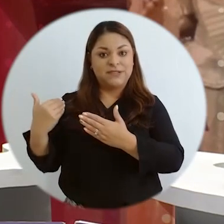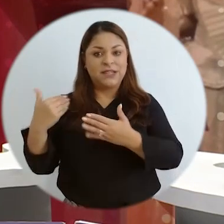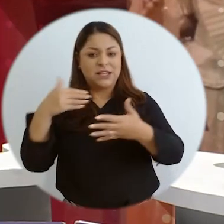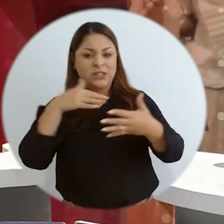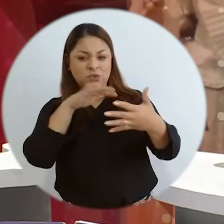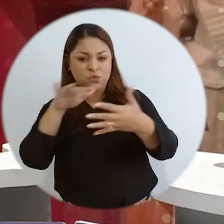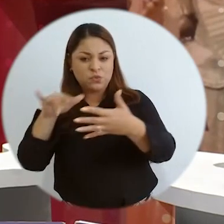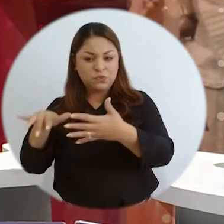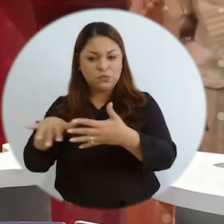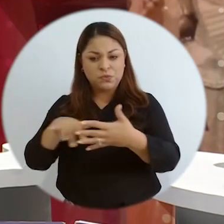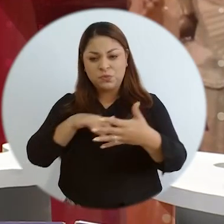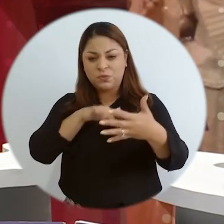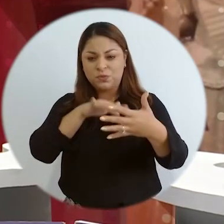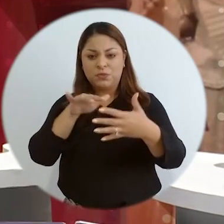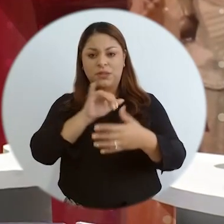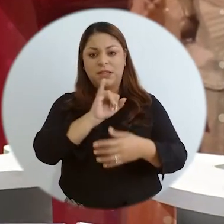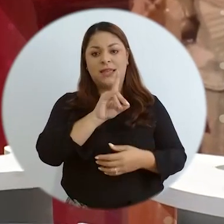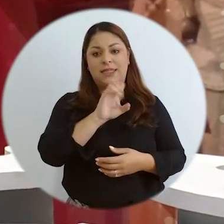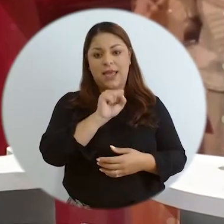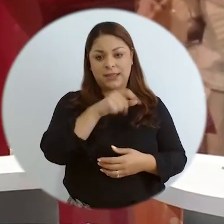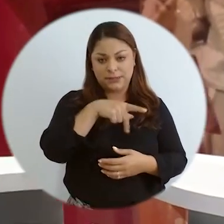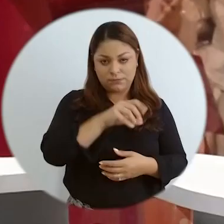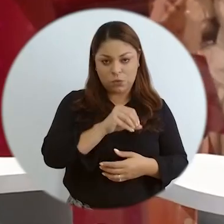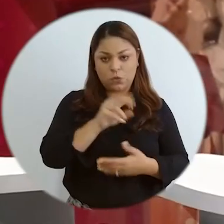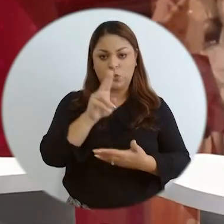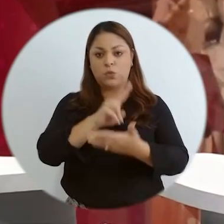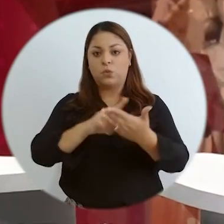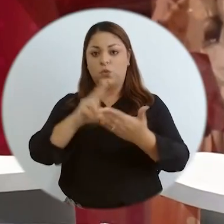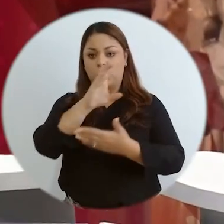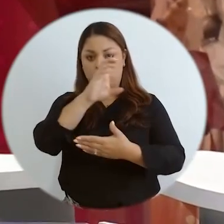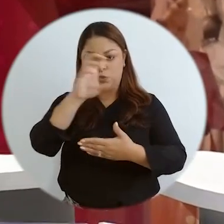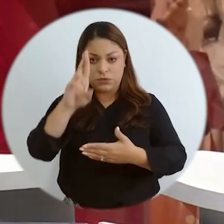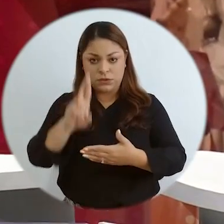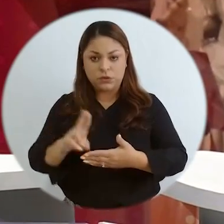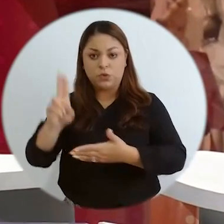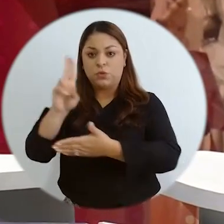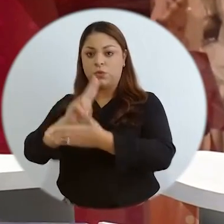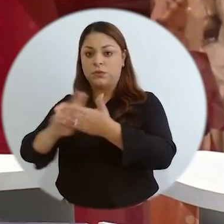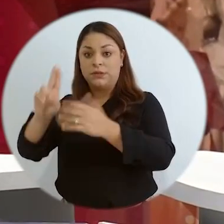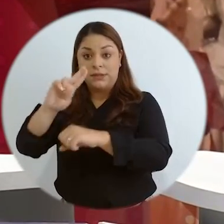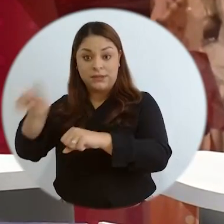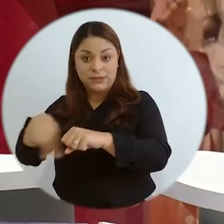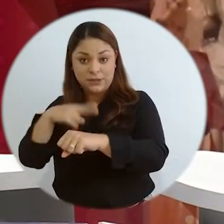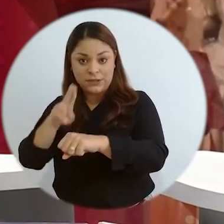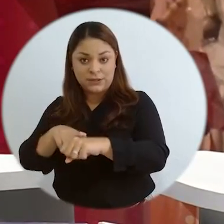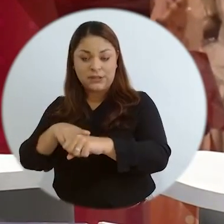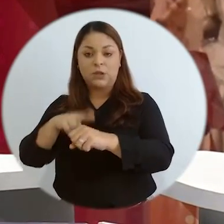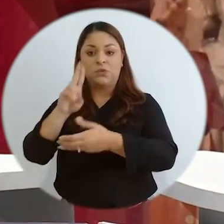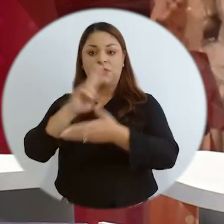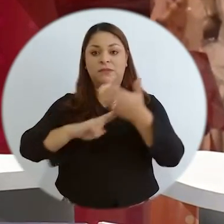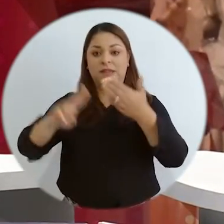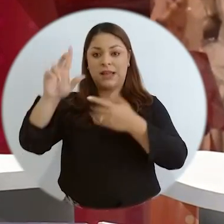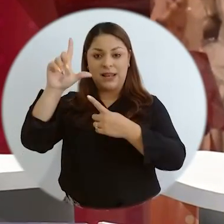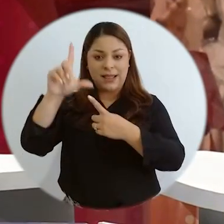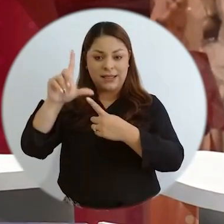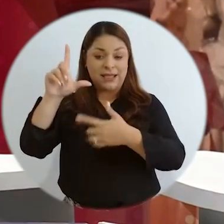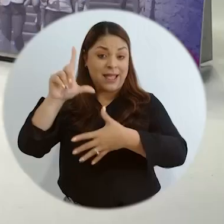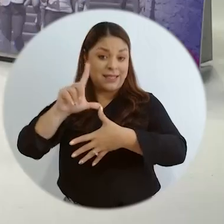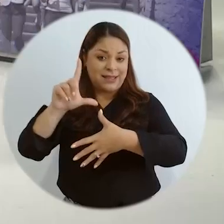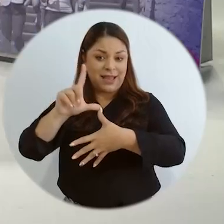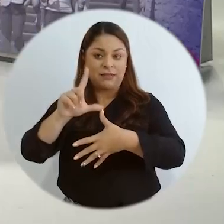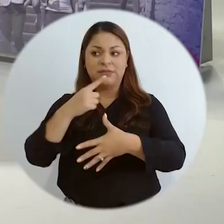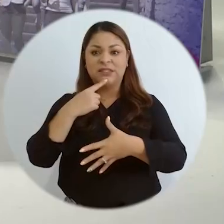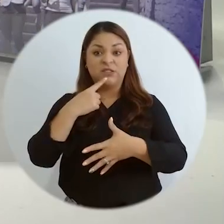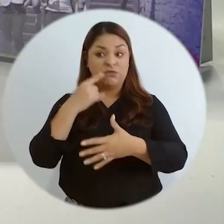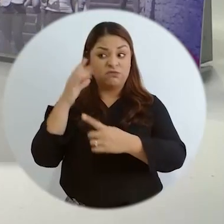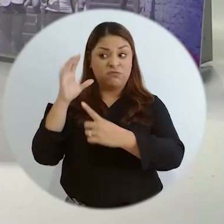IDESPO, el CIEP de la UCR y también del Observatorio de Comunicación Digital de la U Latina reflejan que esta